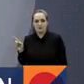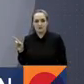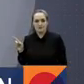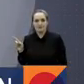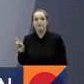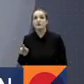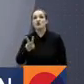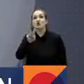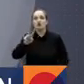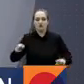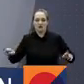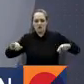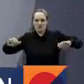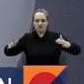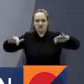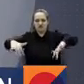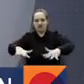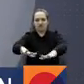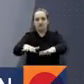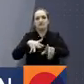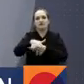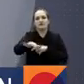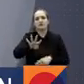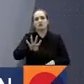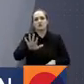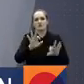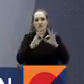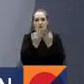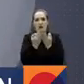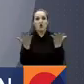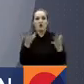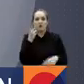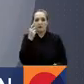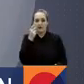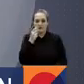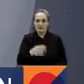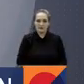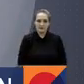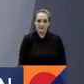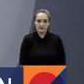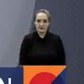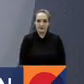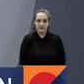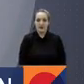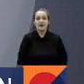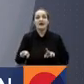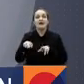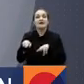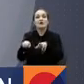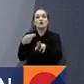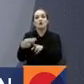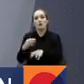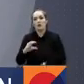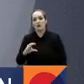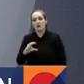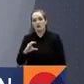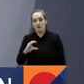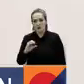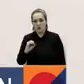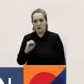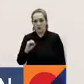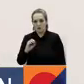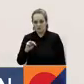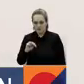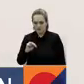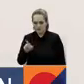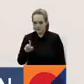que deja hasta el momento más de 45 familias damnificadas en la ciudad de Pereira. En el río Consotá sí tuvimos afectaciones principalmente